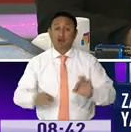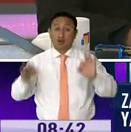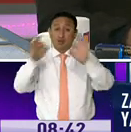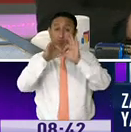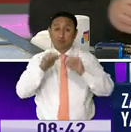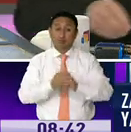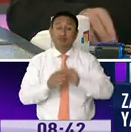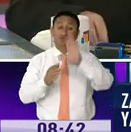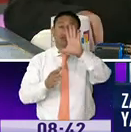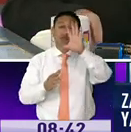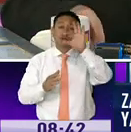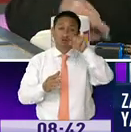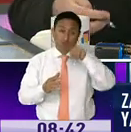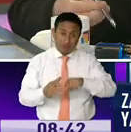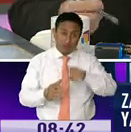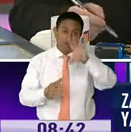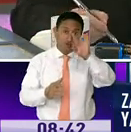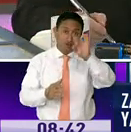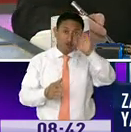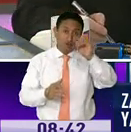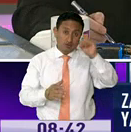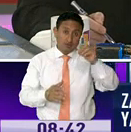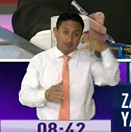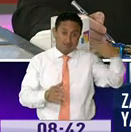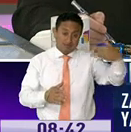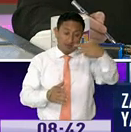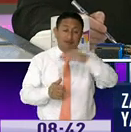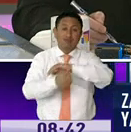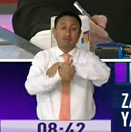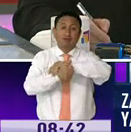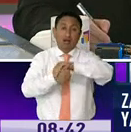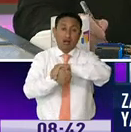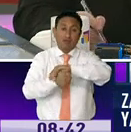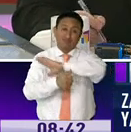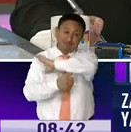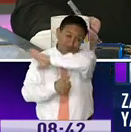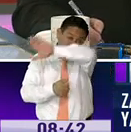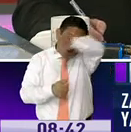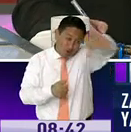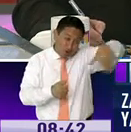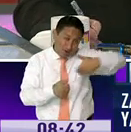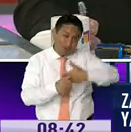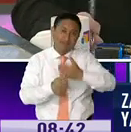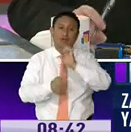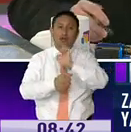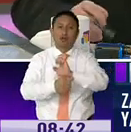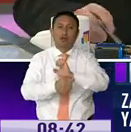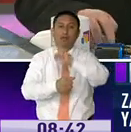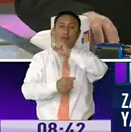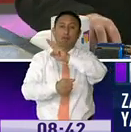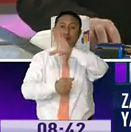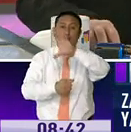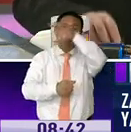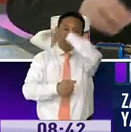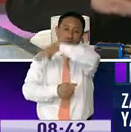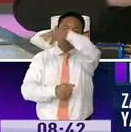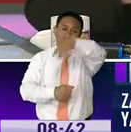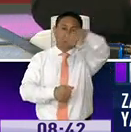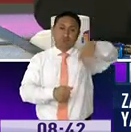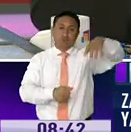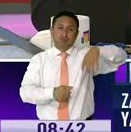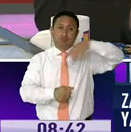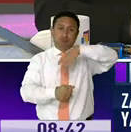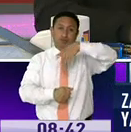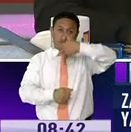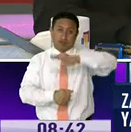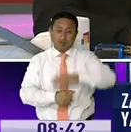con 5.800 cámaras ubicadas desde Galápagos y todo el país. Las 24 provincias tenemos las cámaras.